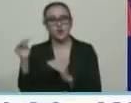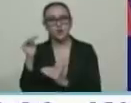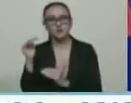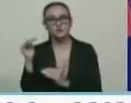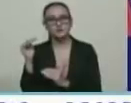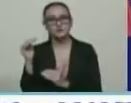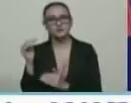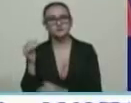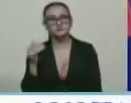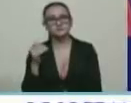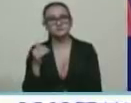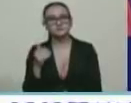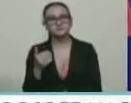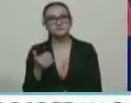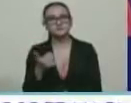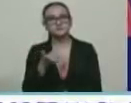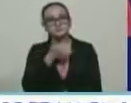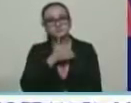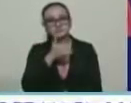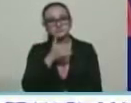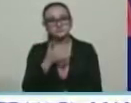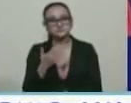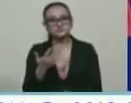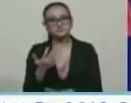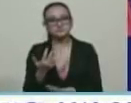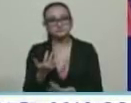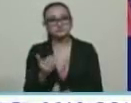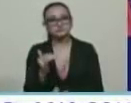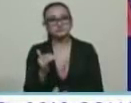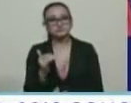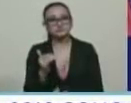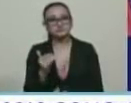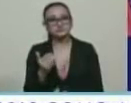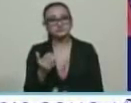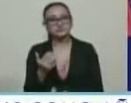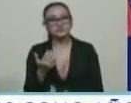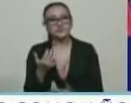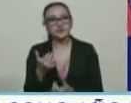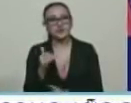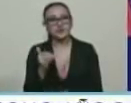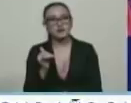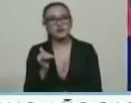vamos a tener una gran performance, aunque tenemos